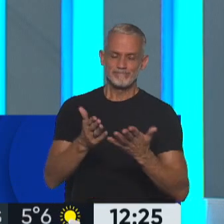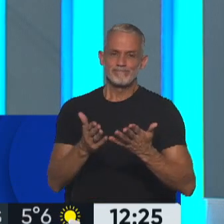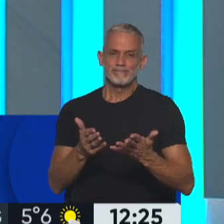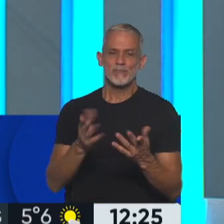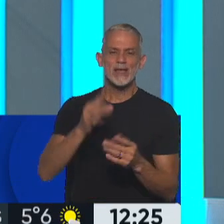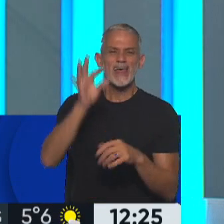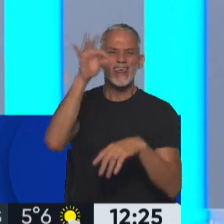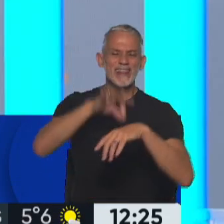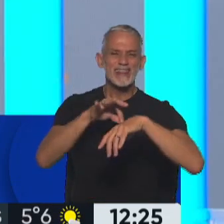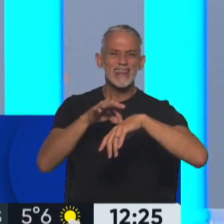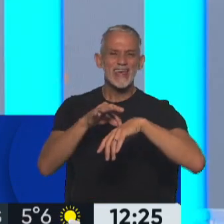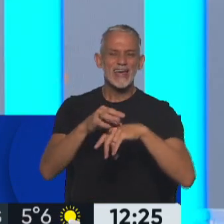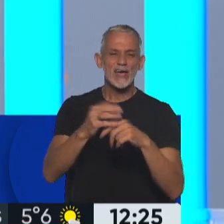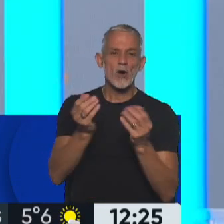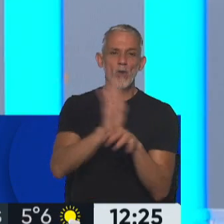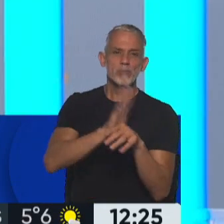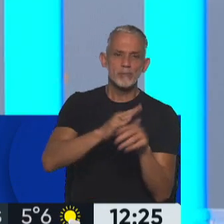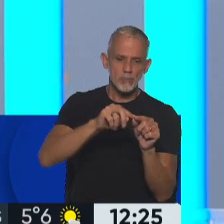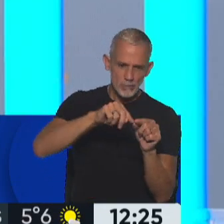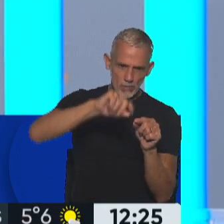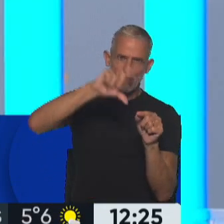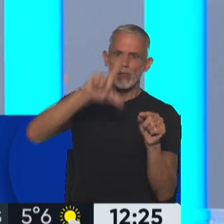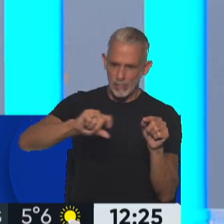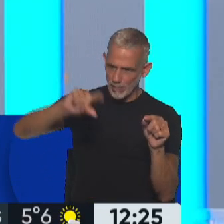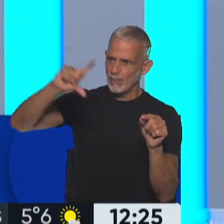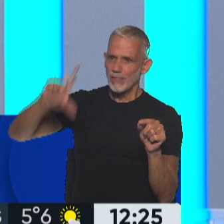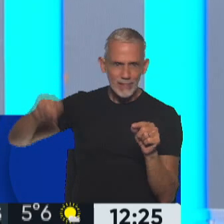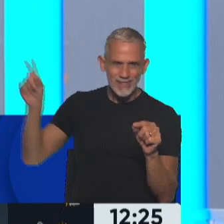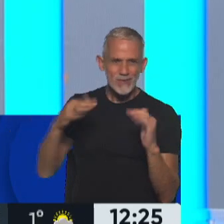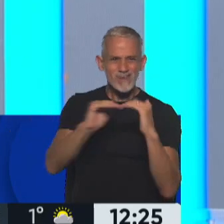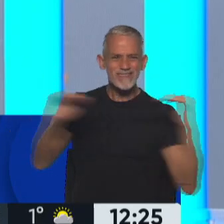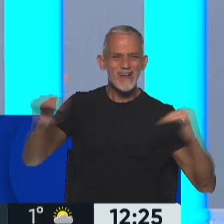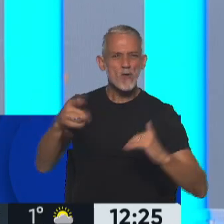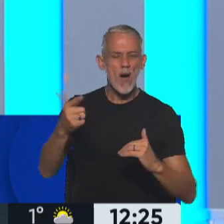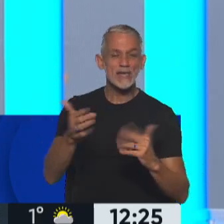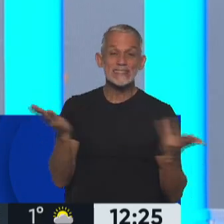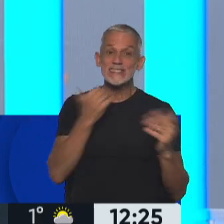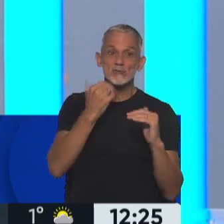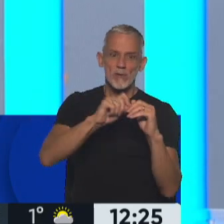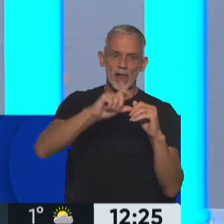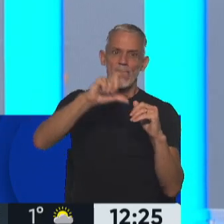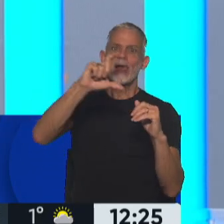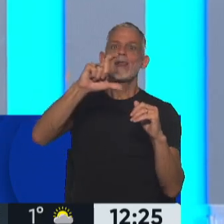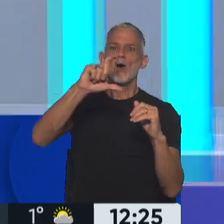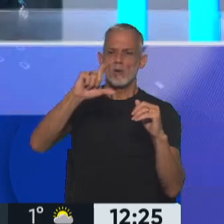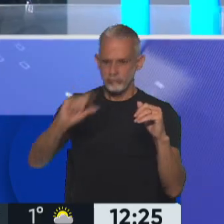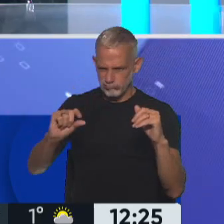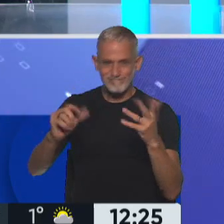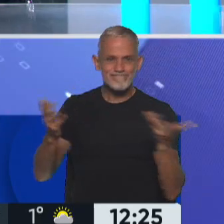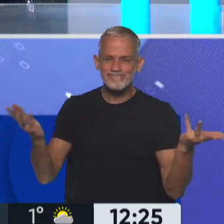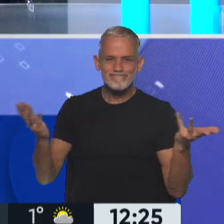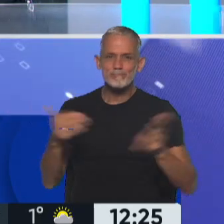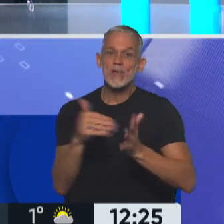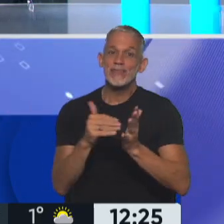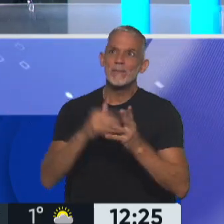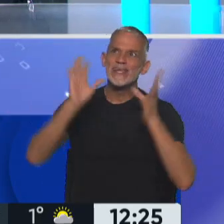el dengue se comporta con olas subentrantes. Entonces, ahora no sabemos si está pasando la peor ola porque estamos